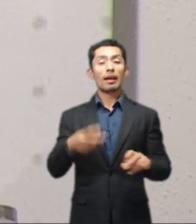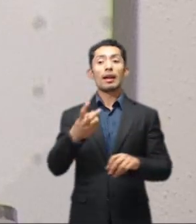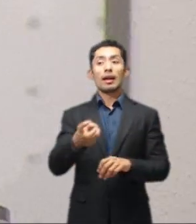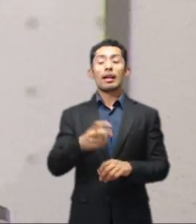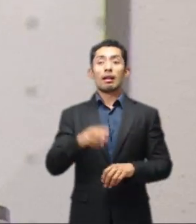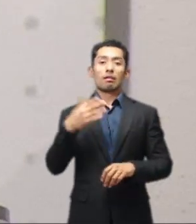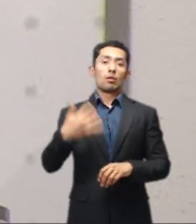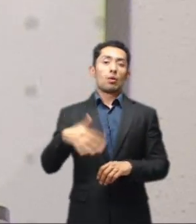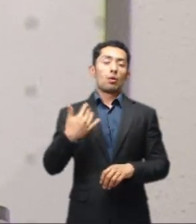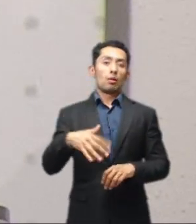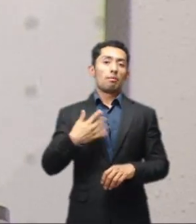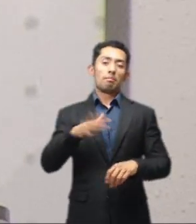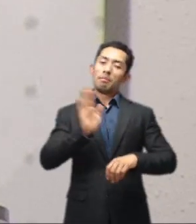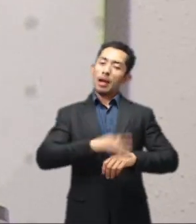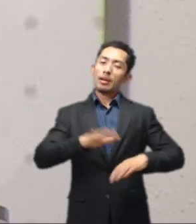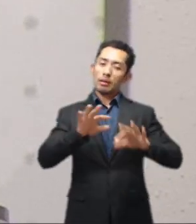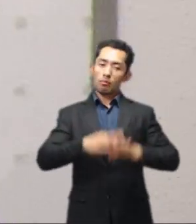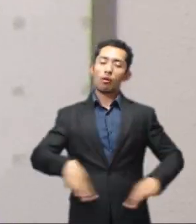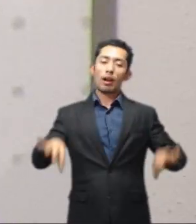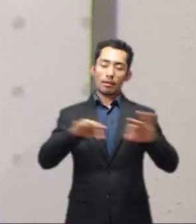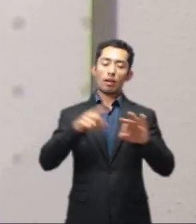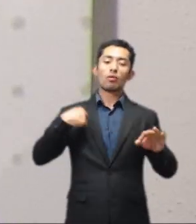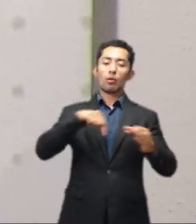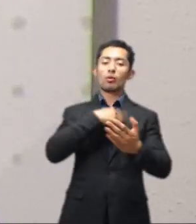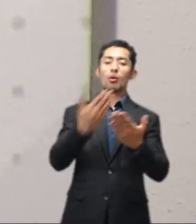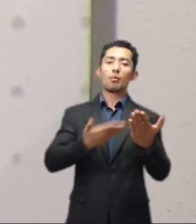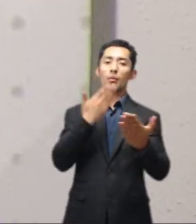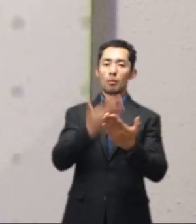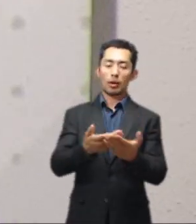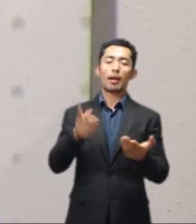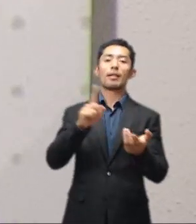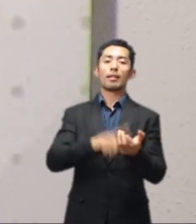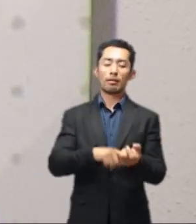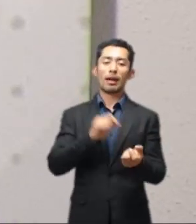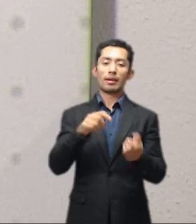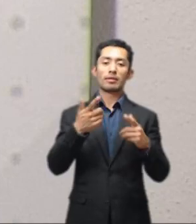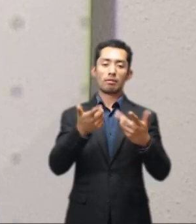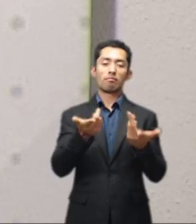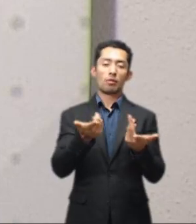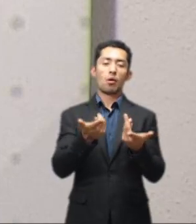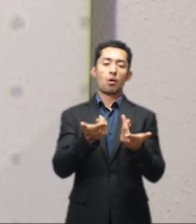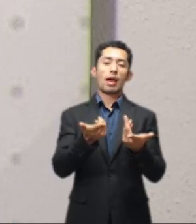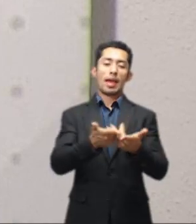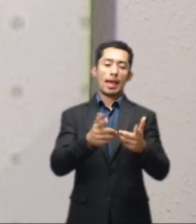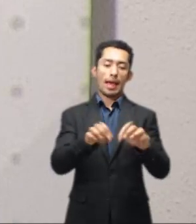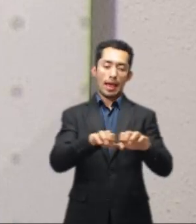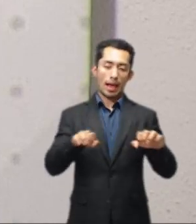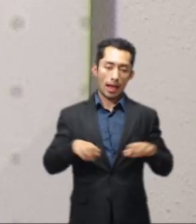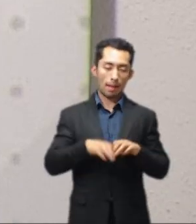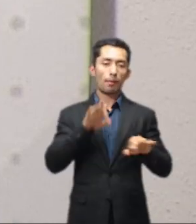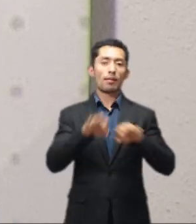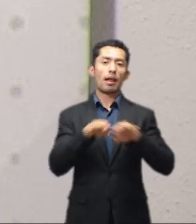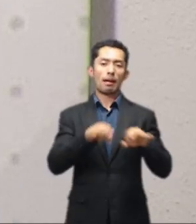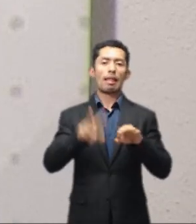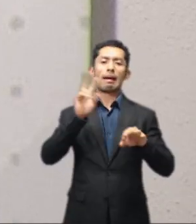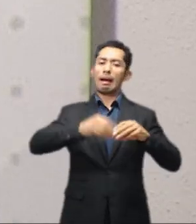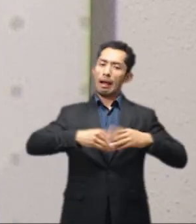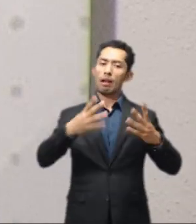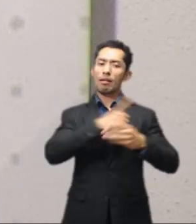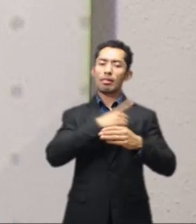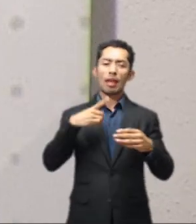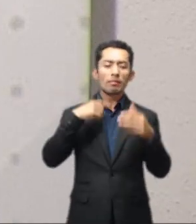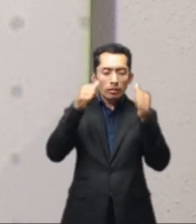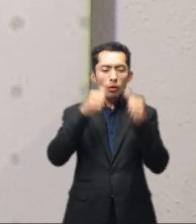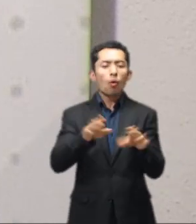de los más importantes que hemos planteado nosotros en nuestra planilla Y por supuesto que se tendrá que atender